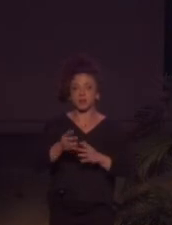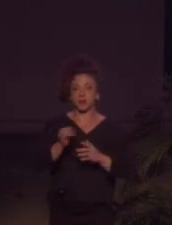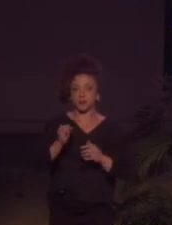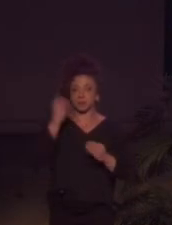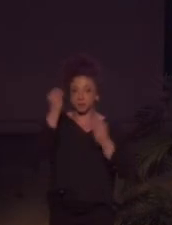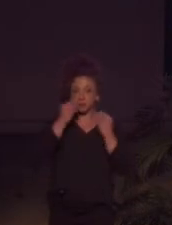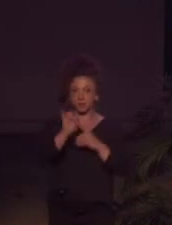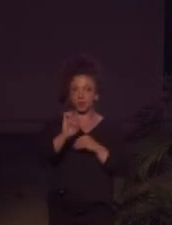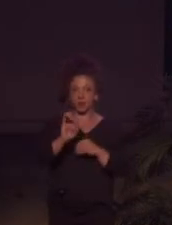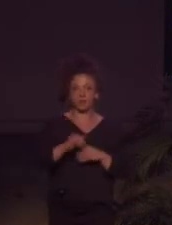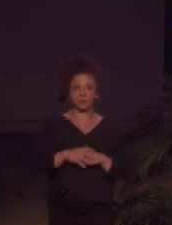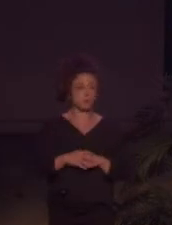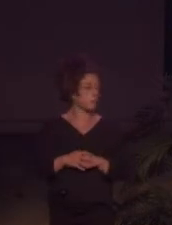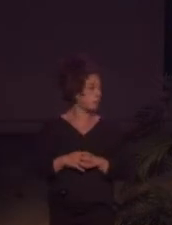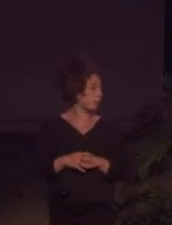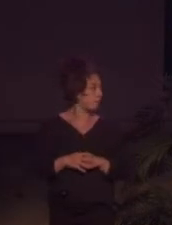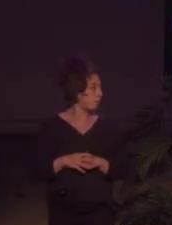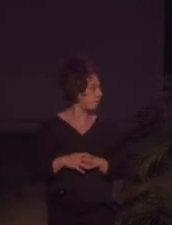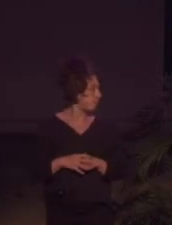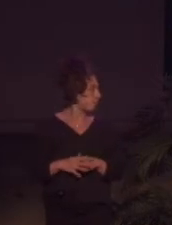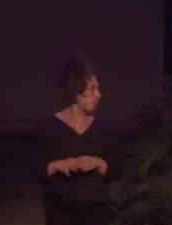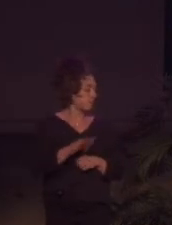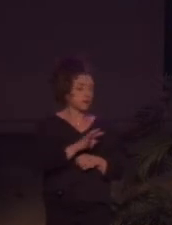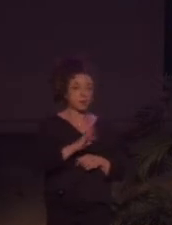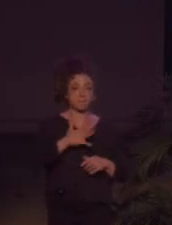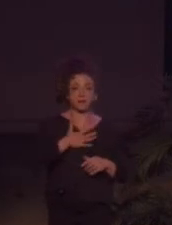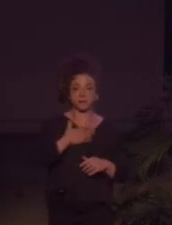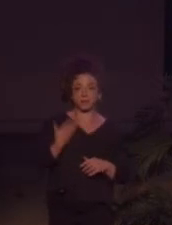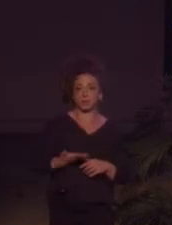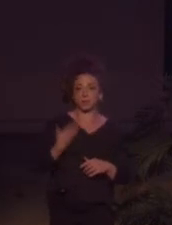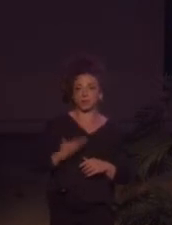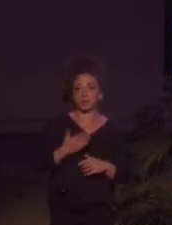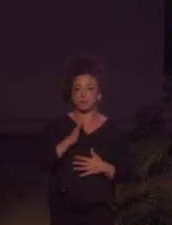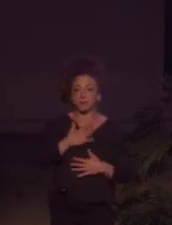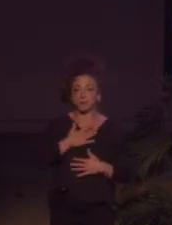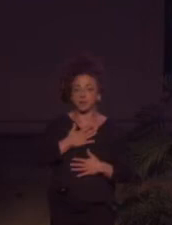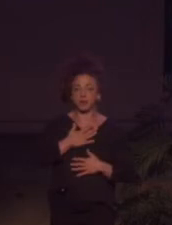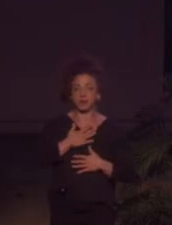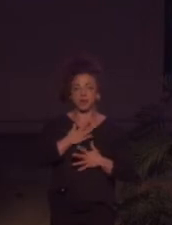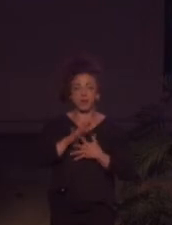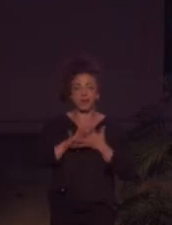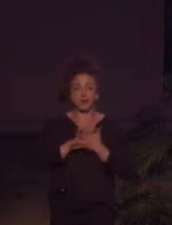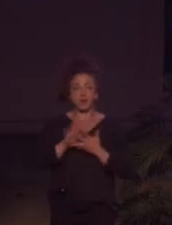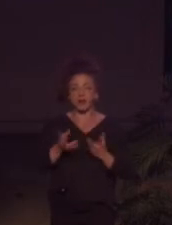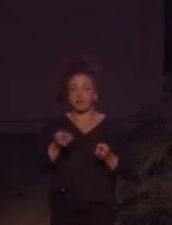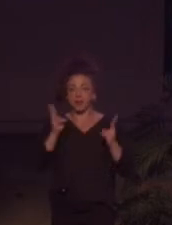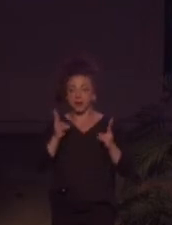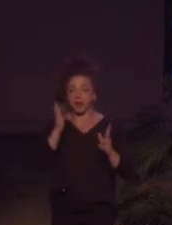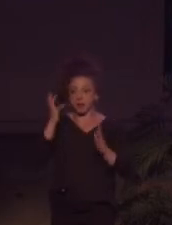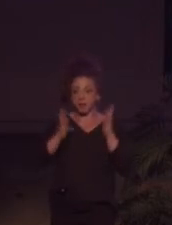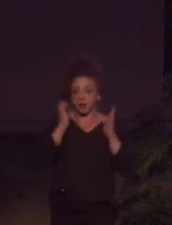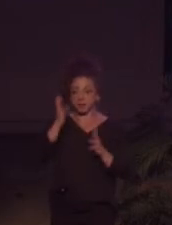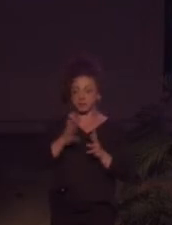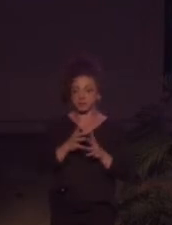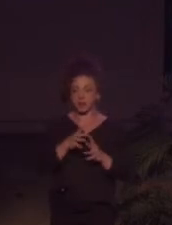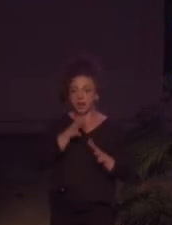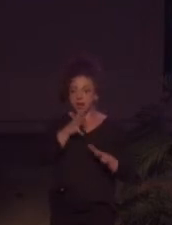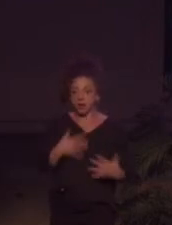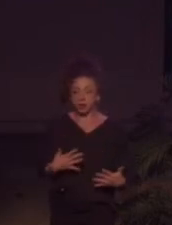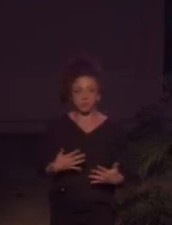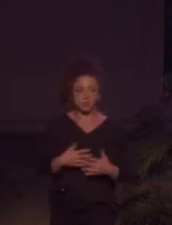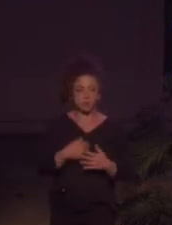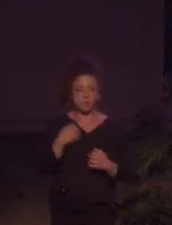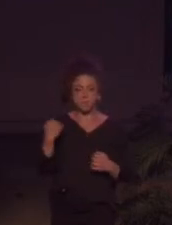Sí, yo quería decir también eso, que me parece muy importante, que estamos aquí hablando de cómo liberar a los animales, pero no tenemos que olvidar que los animales, o sea, ahora mismo hay millones de